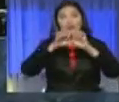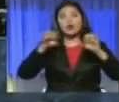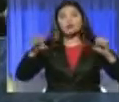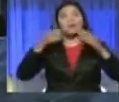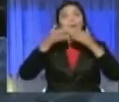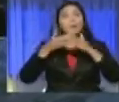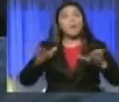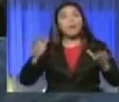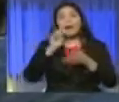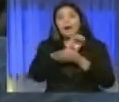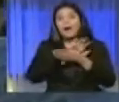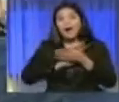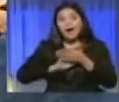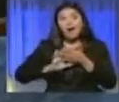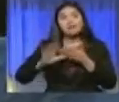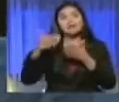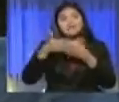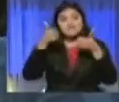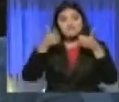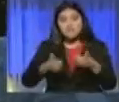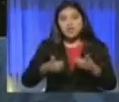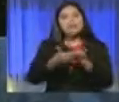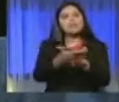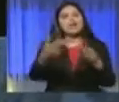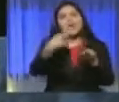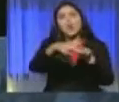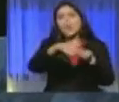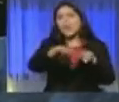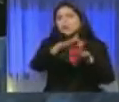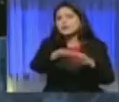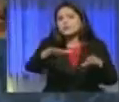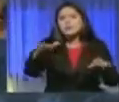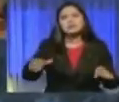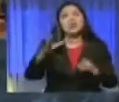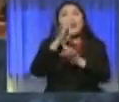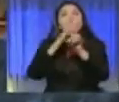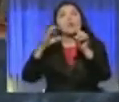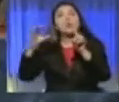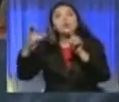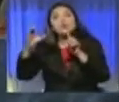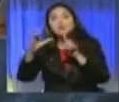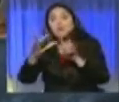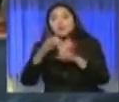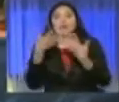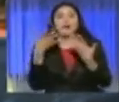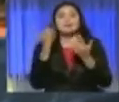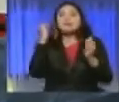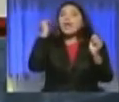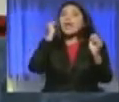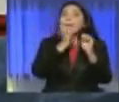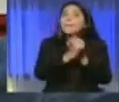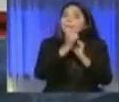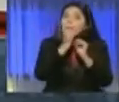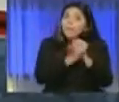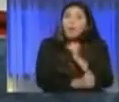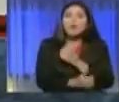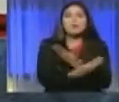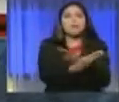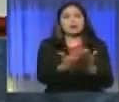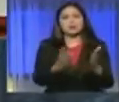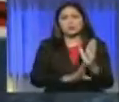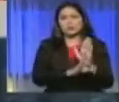pública gratuita y de calidad a todos nuestros niños, la cultura, el deporte, para seguir invirtiendo en la generación de